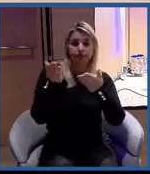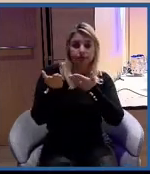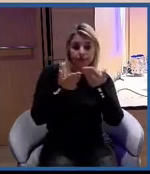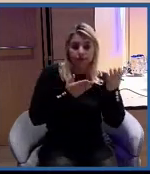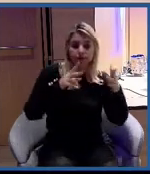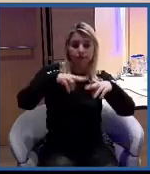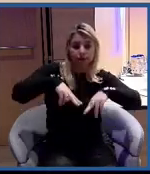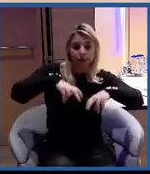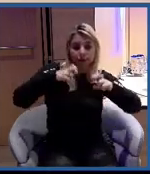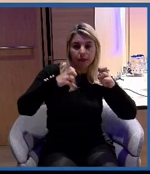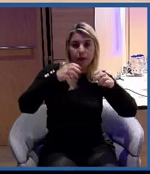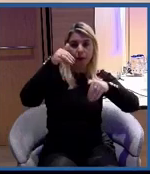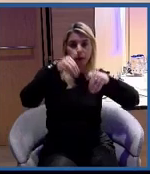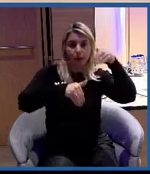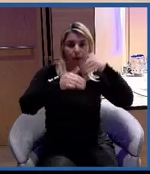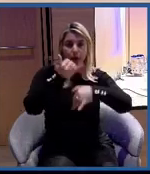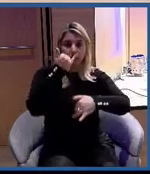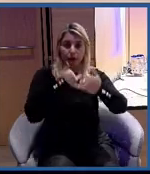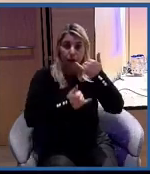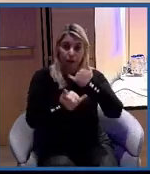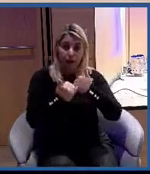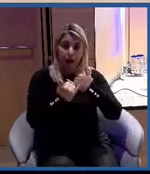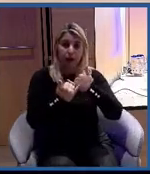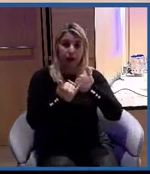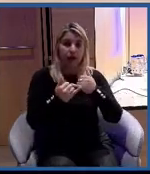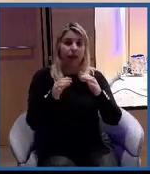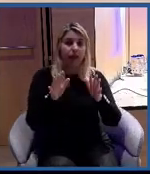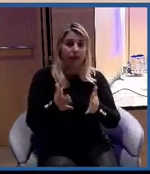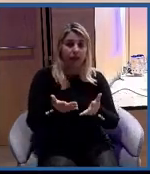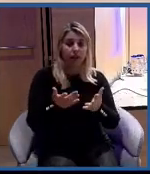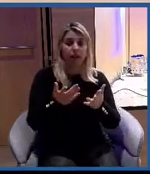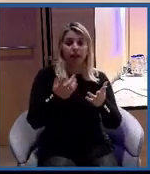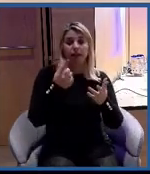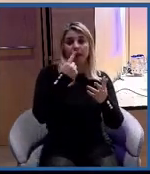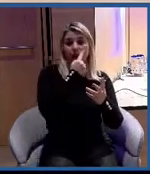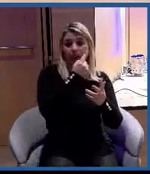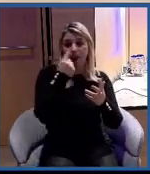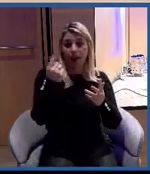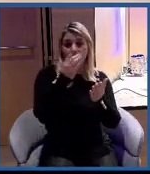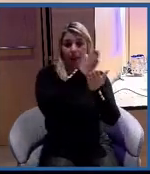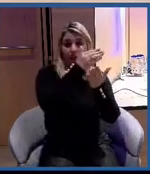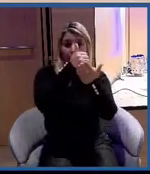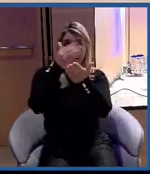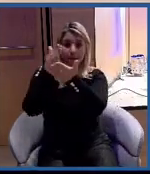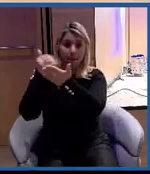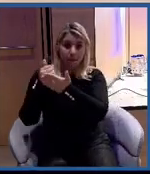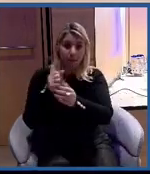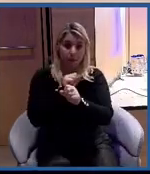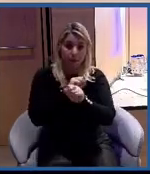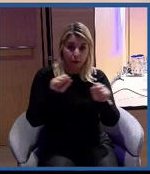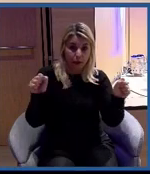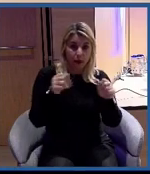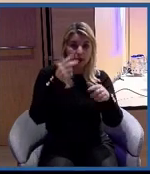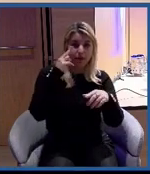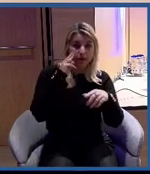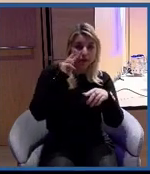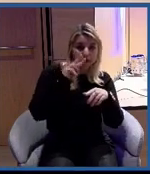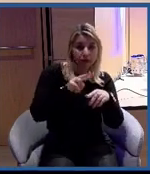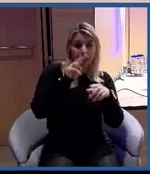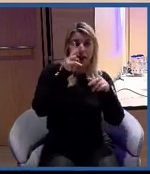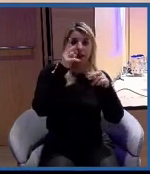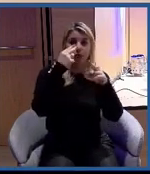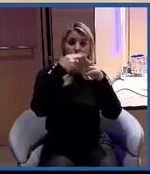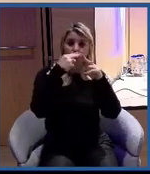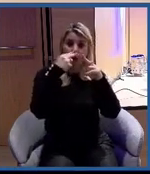promover ese voto informado Qué quiere decir en cada cabecera departamental ustedes podían pinchar iban a encontrar los nombres de los